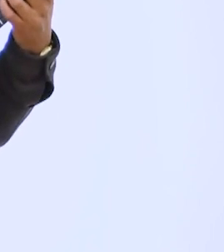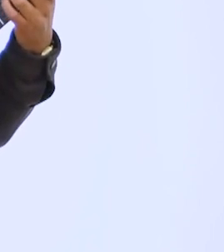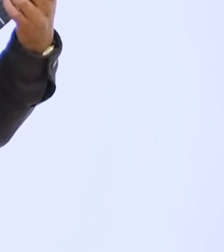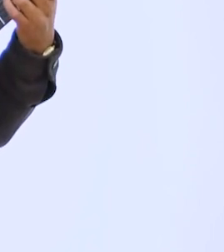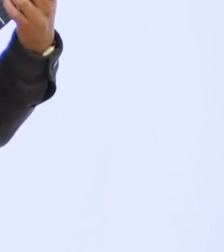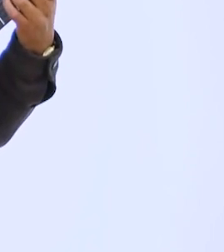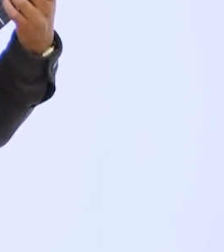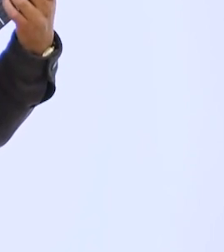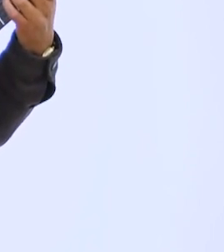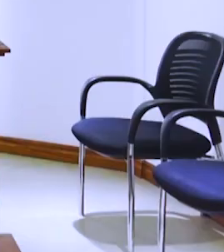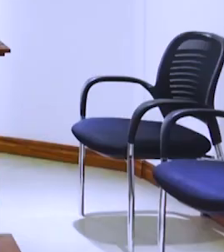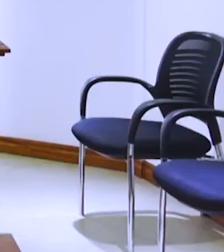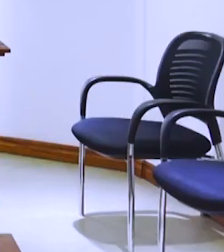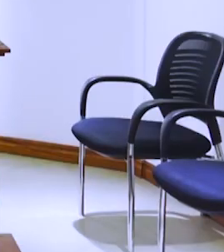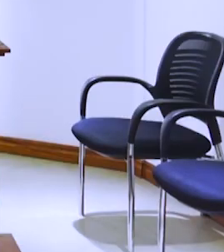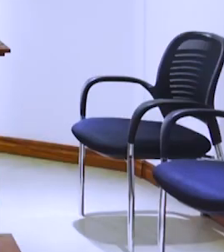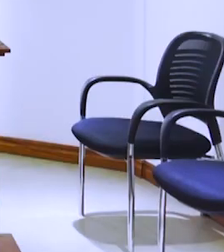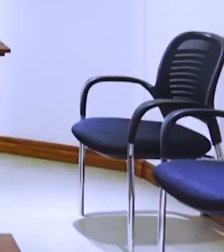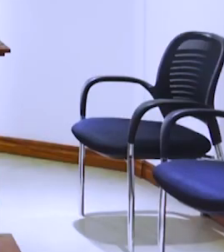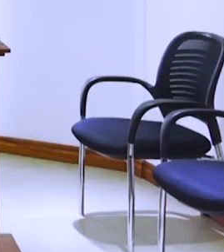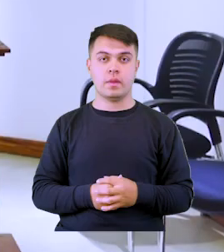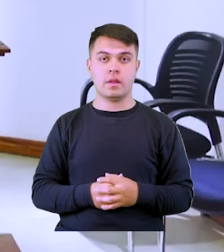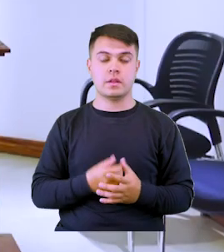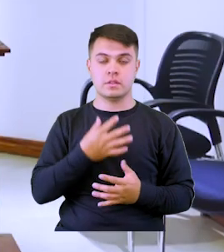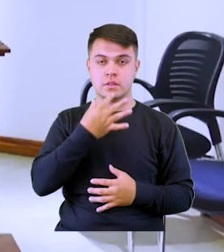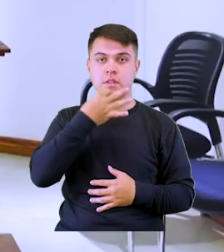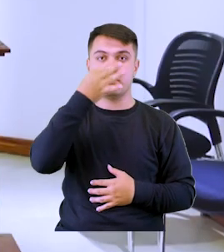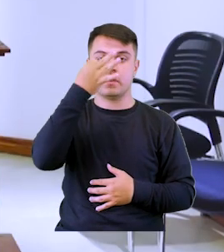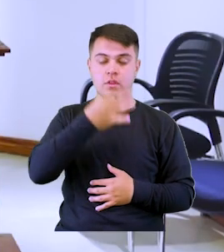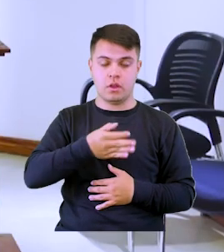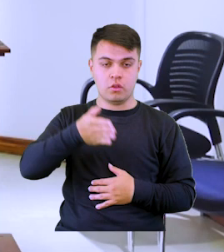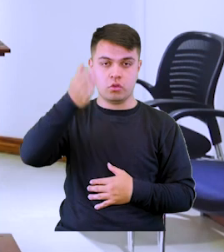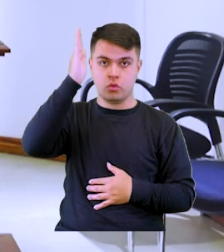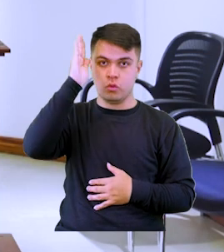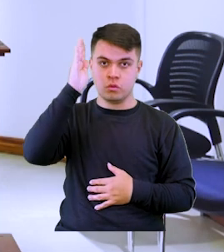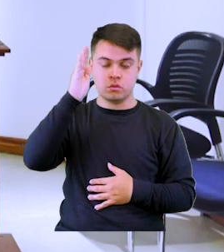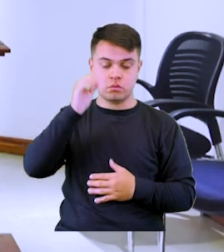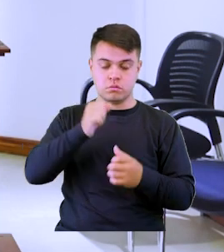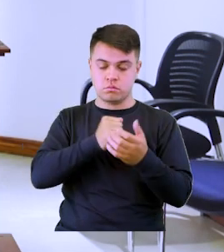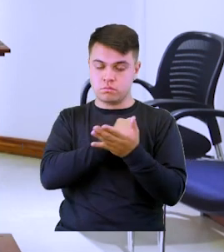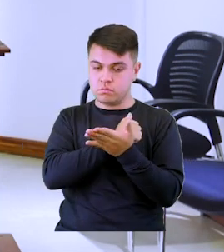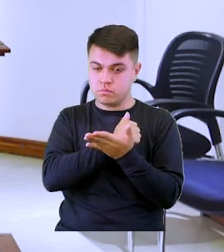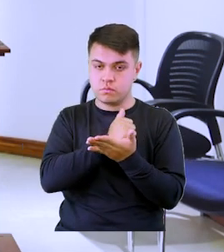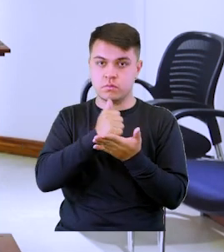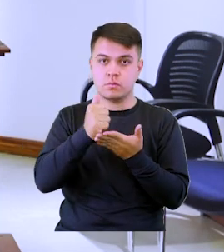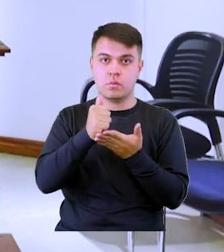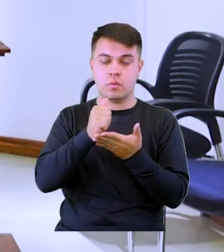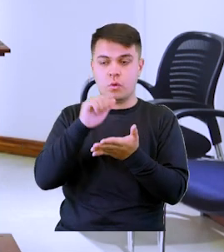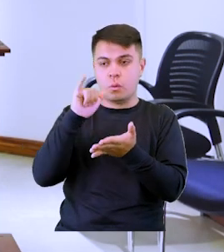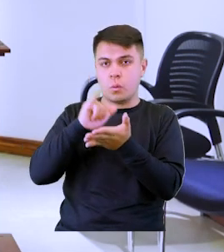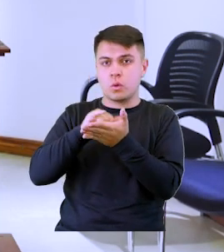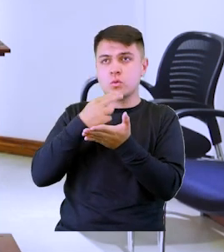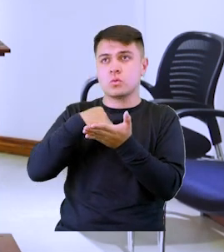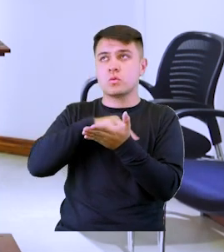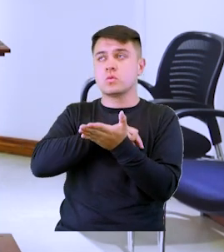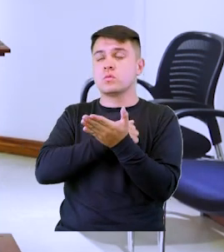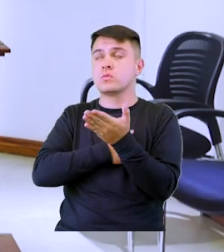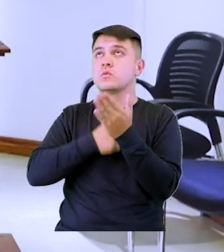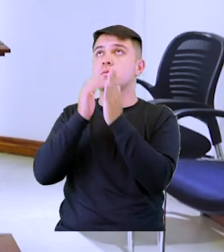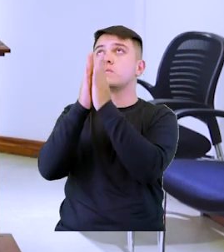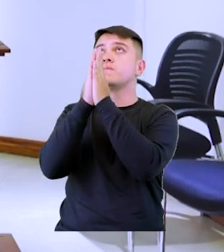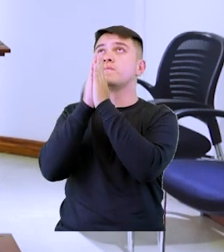Señor. Santo eres en verdad, Señor, fuente de toda santidad. Por eso te pedimos